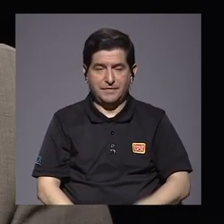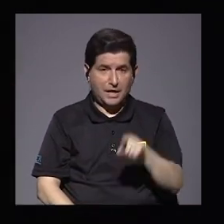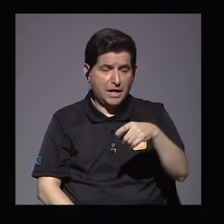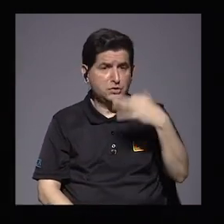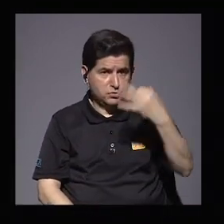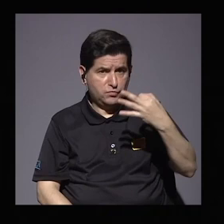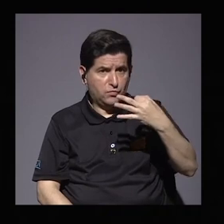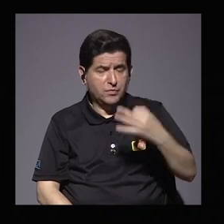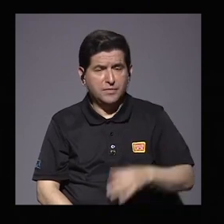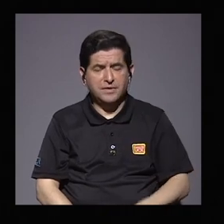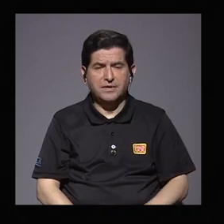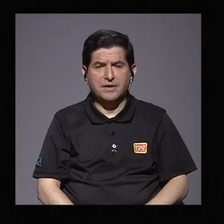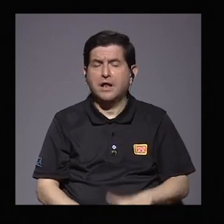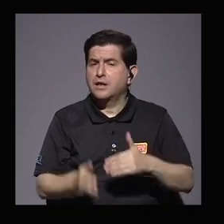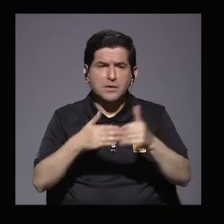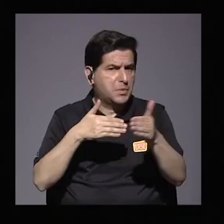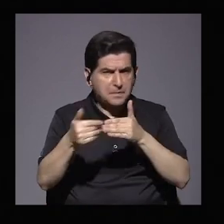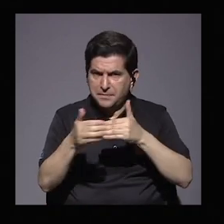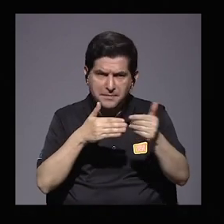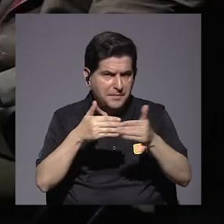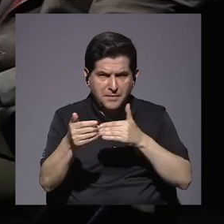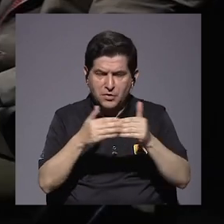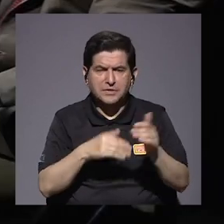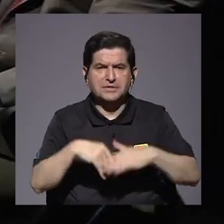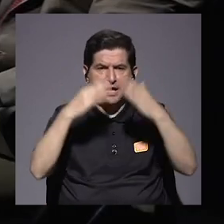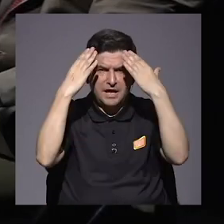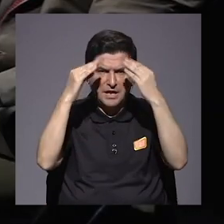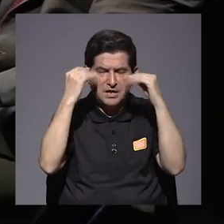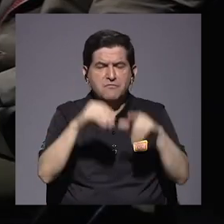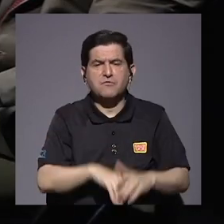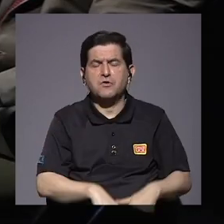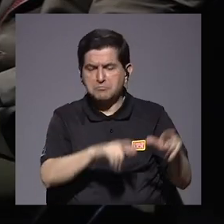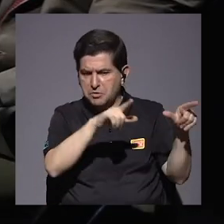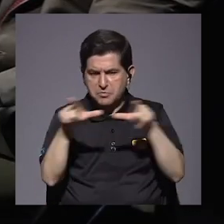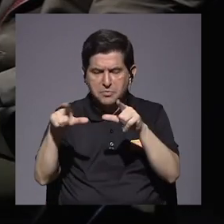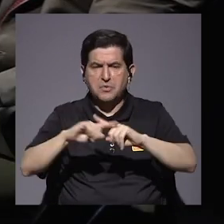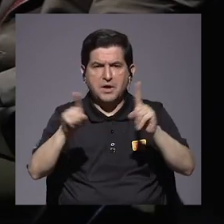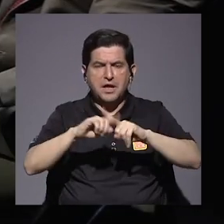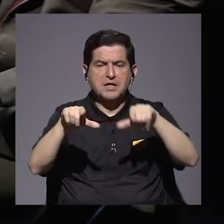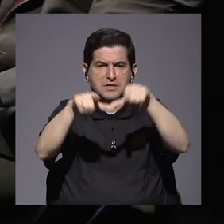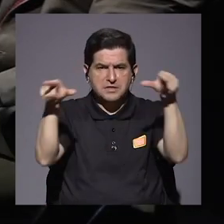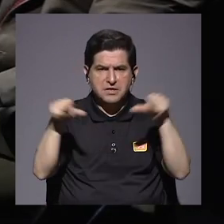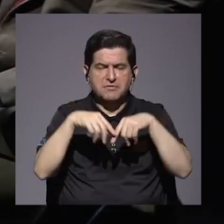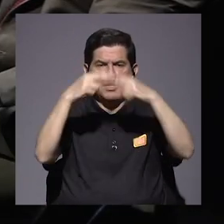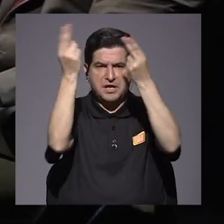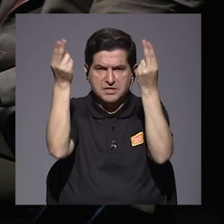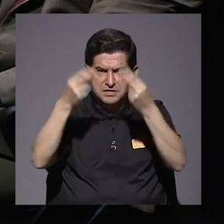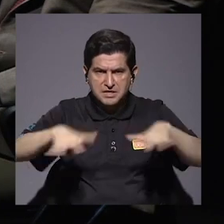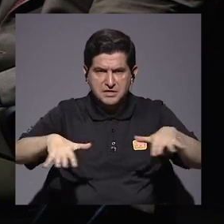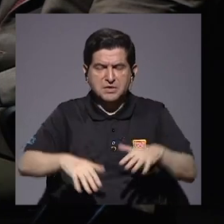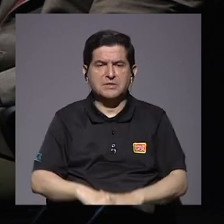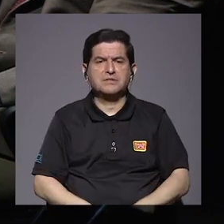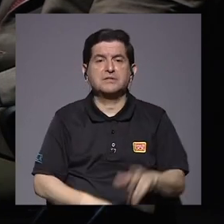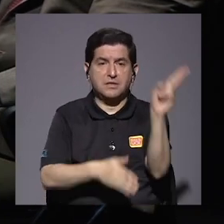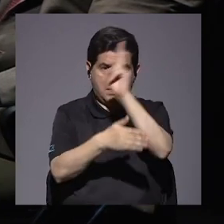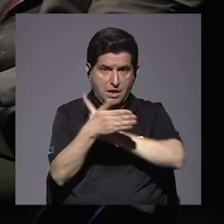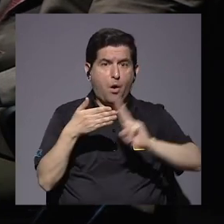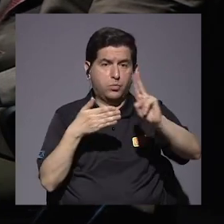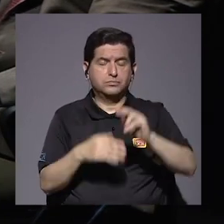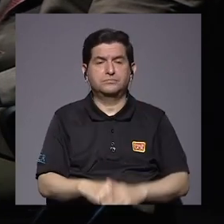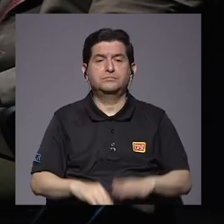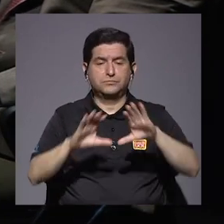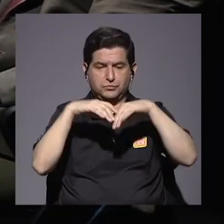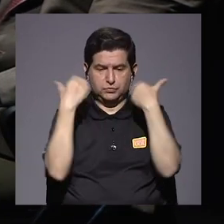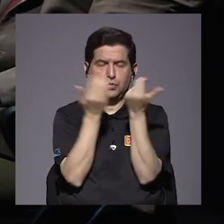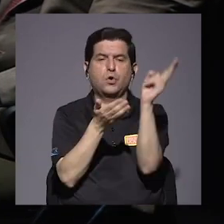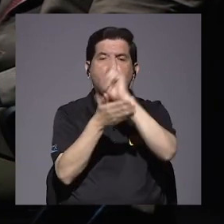así, muy formal aún, siempre, para que la gente así, entienda. Aún así, el informe está disponible en los diferentes sitios web de la universidad.